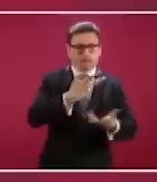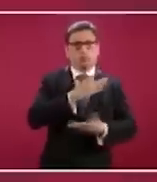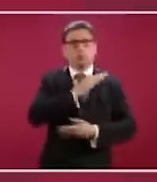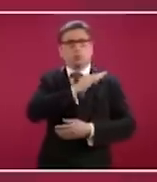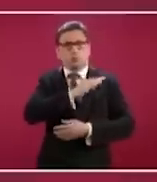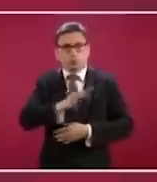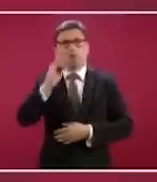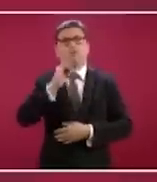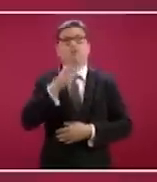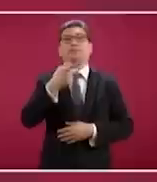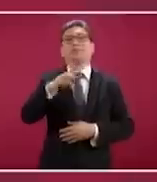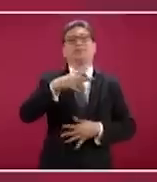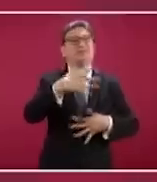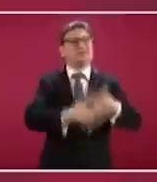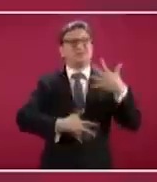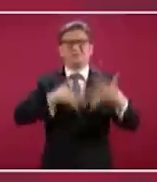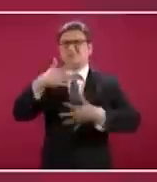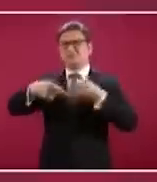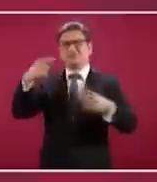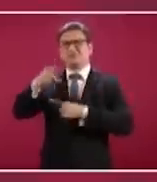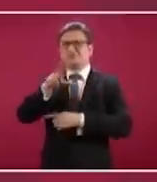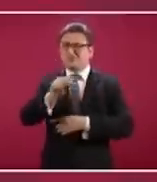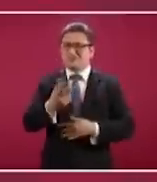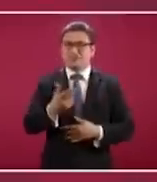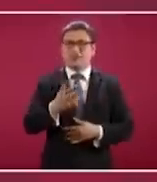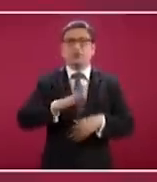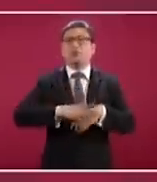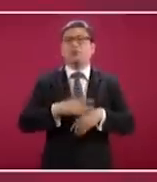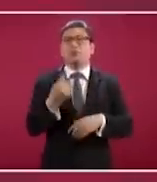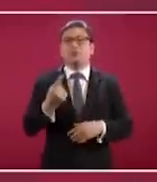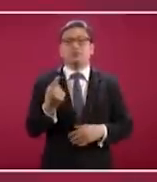sin violencia, porque además